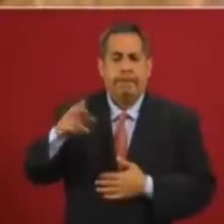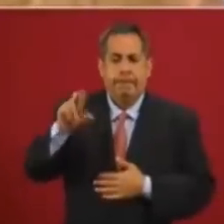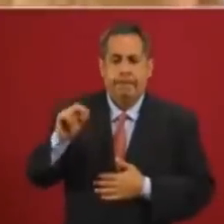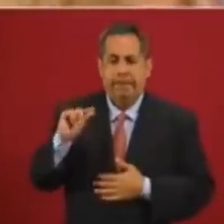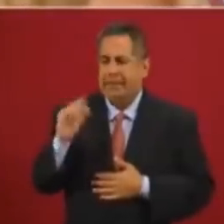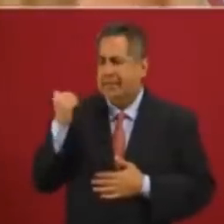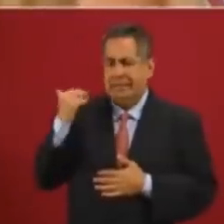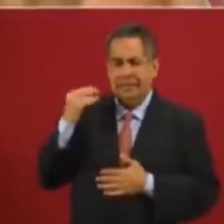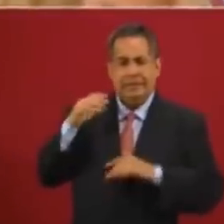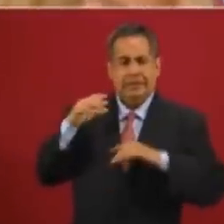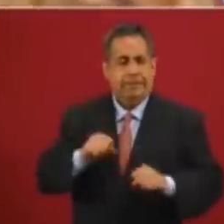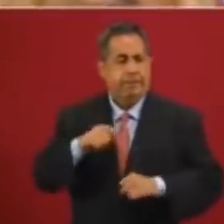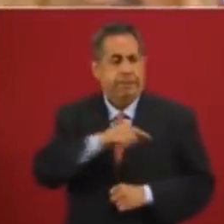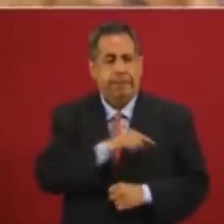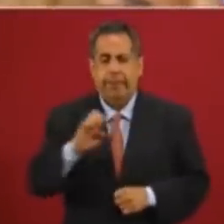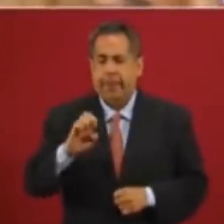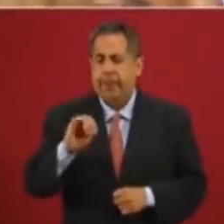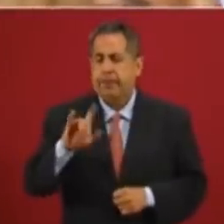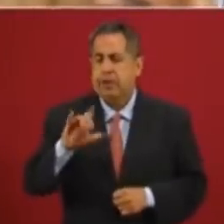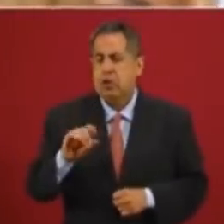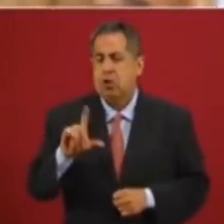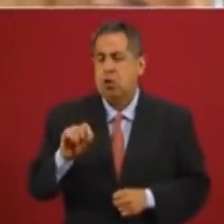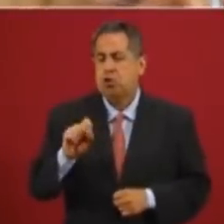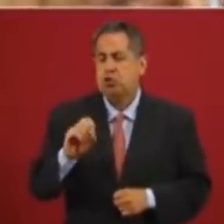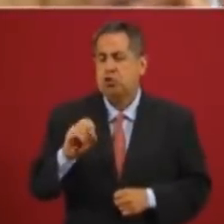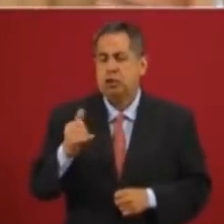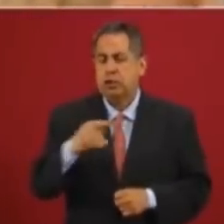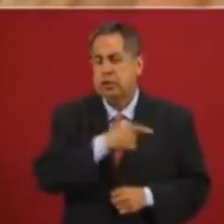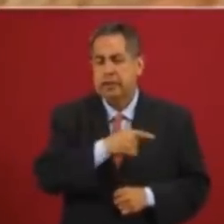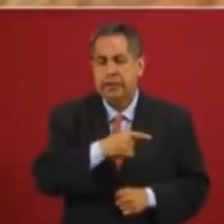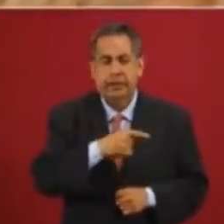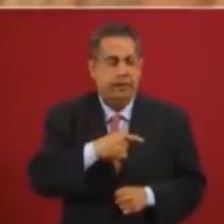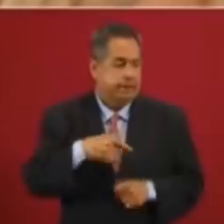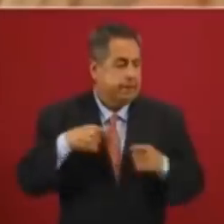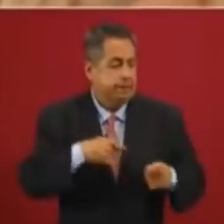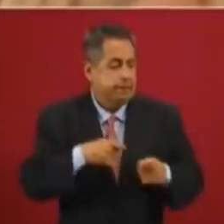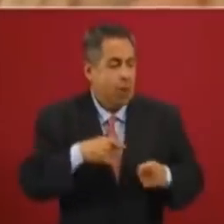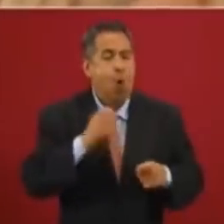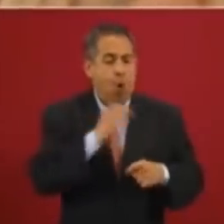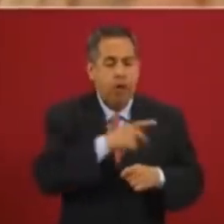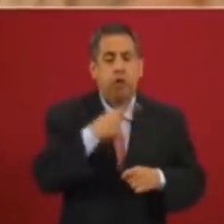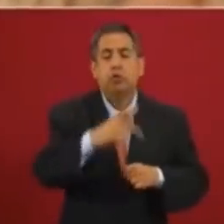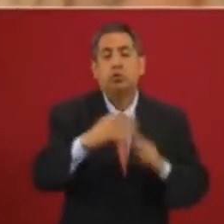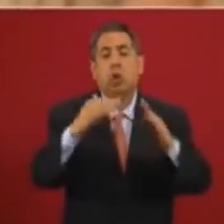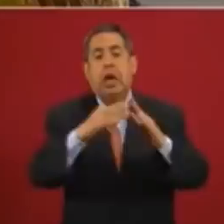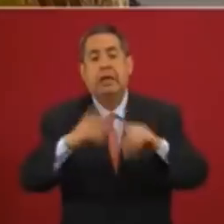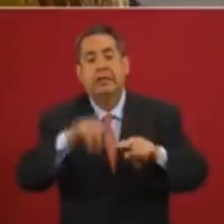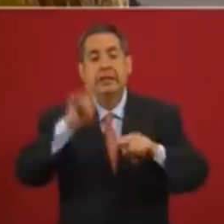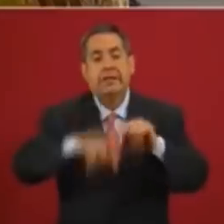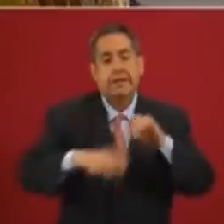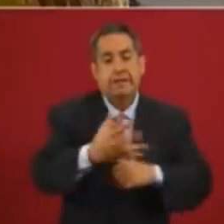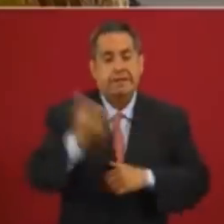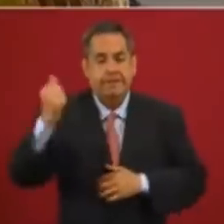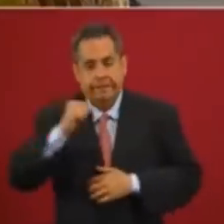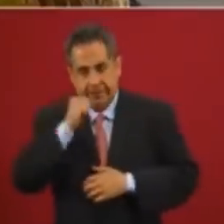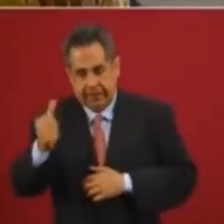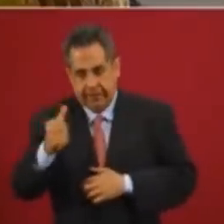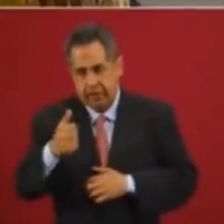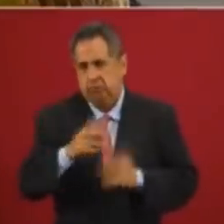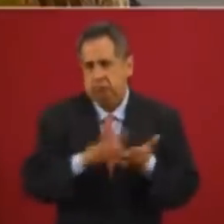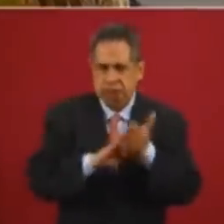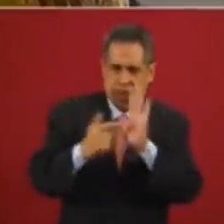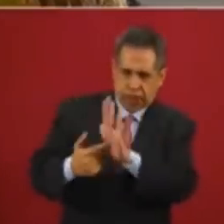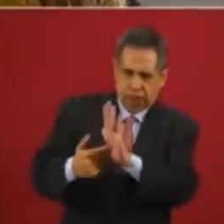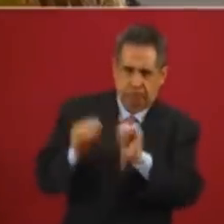hace unos días Emilio Lozoya, que le da el beneficio de que no le incauten una de sus propiedades, en